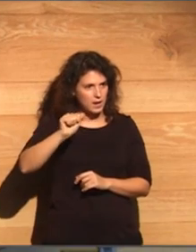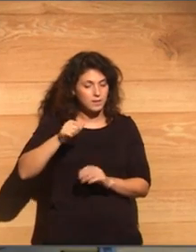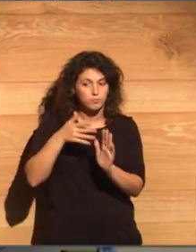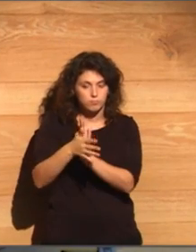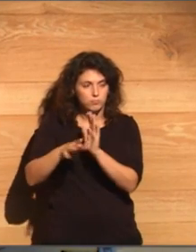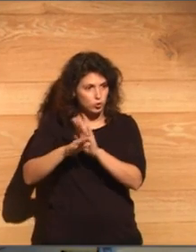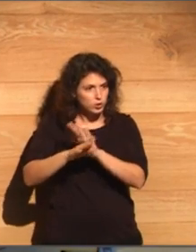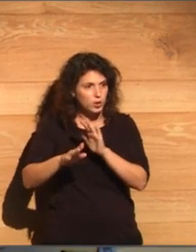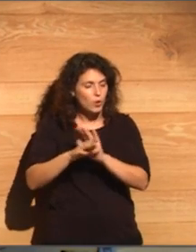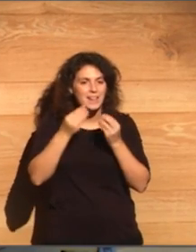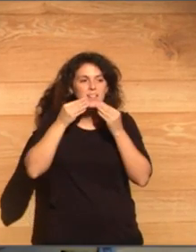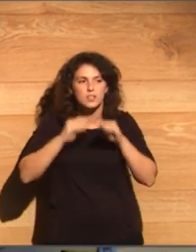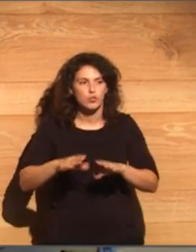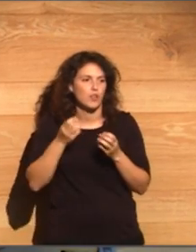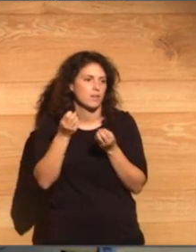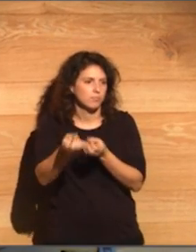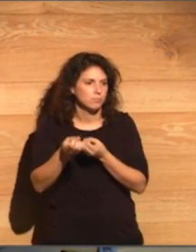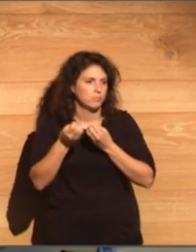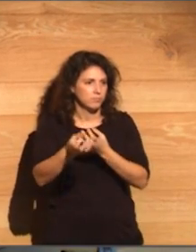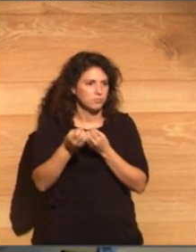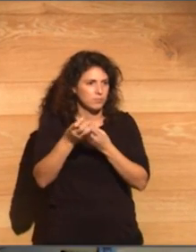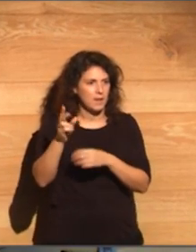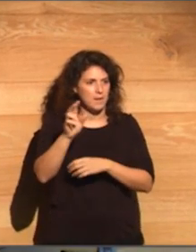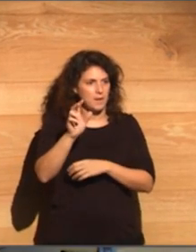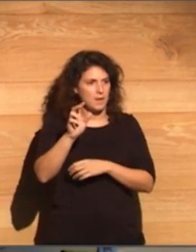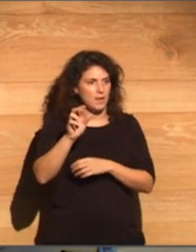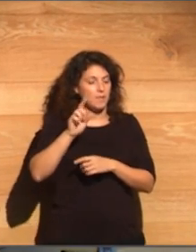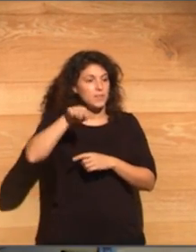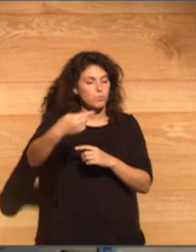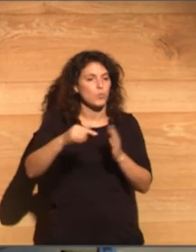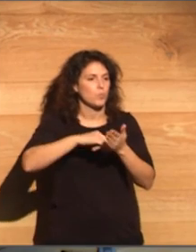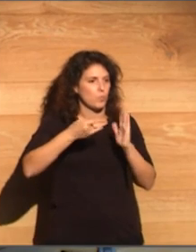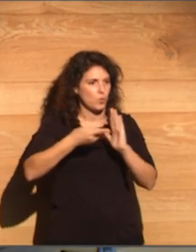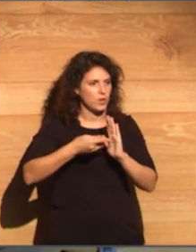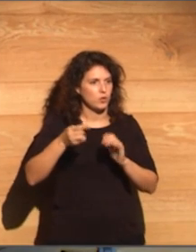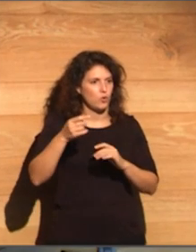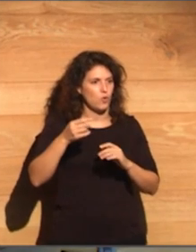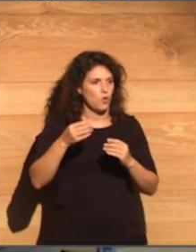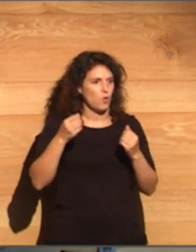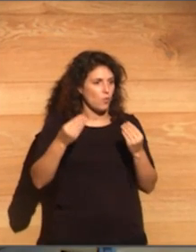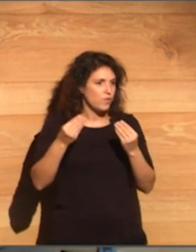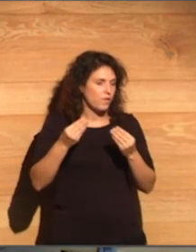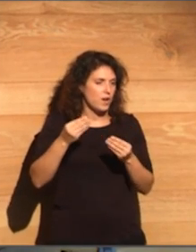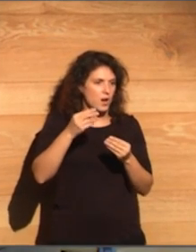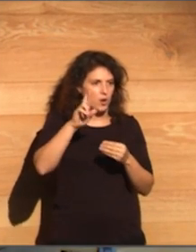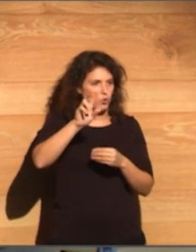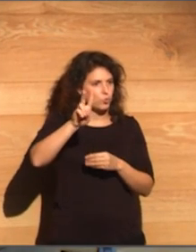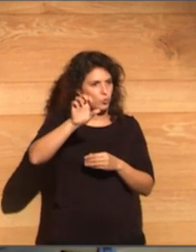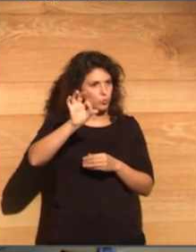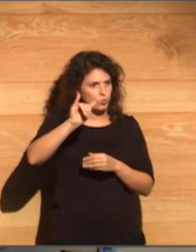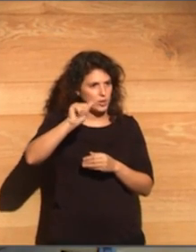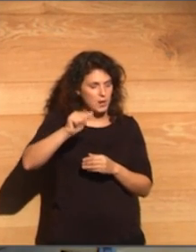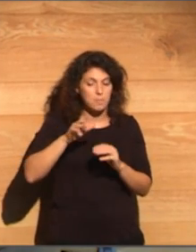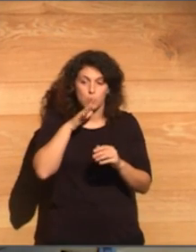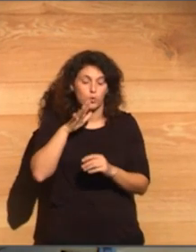esta historia, seguir contando la historia de los Leguineche. Su siguiente proyecto es Viva Rusia, que no se hace, bueno, por entre otros motivos, porque